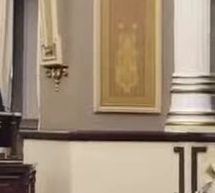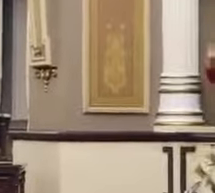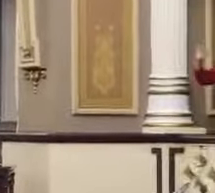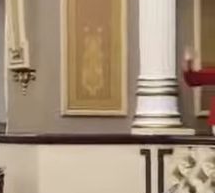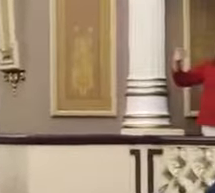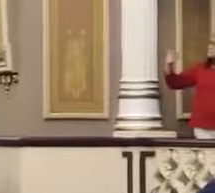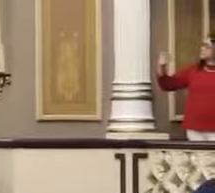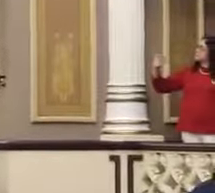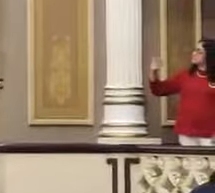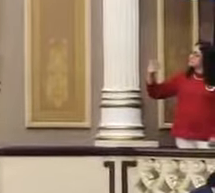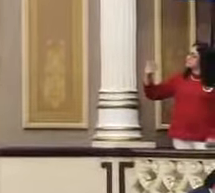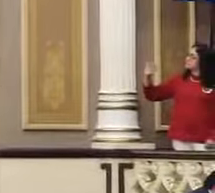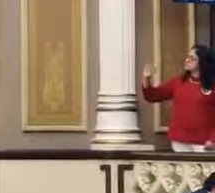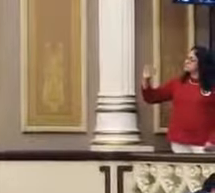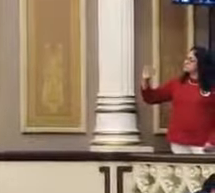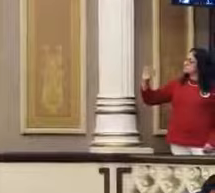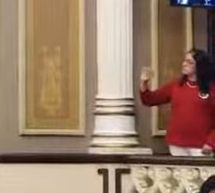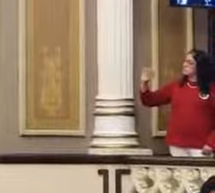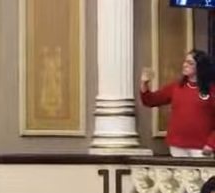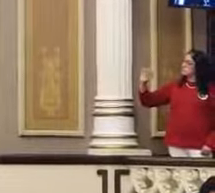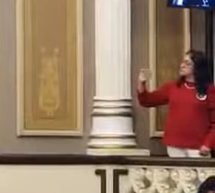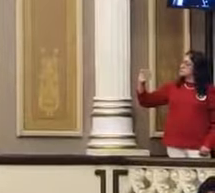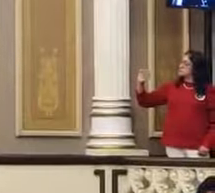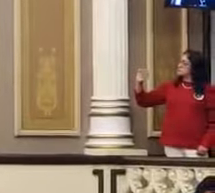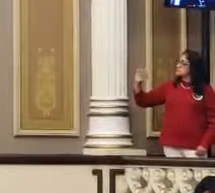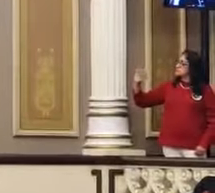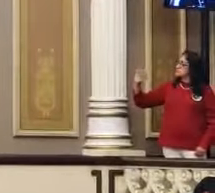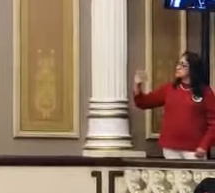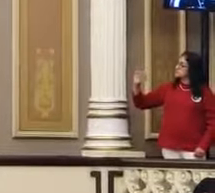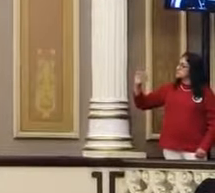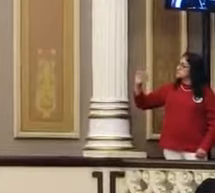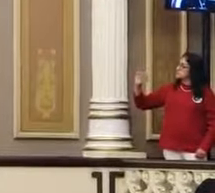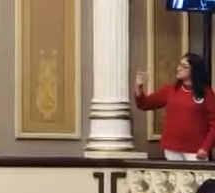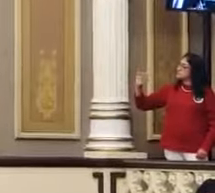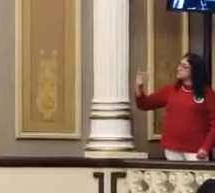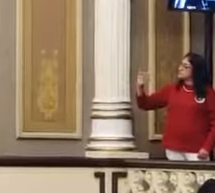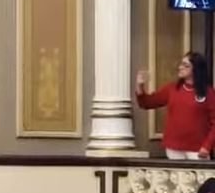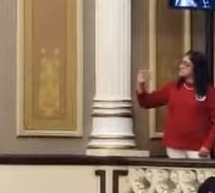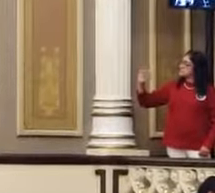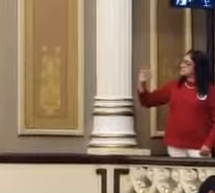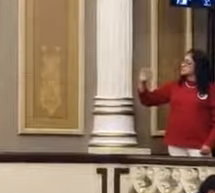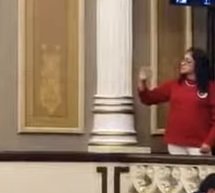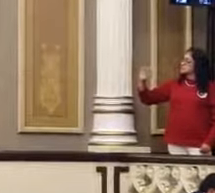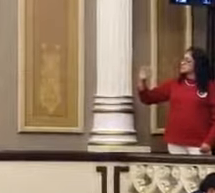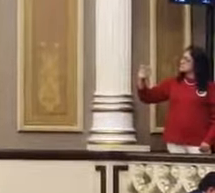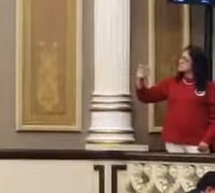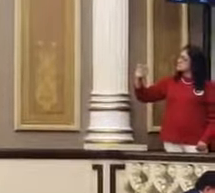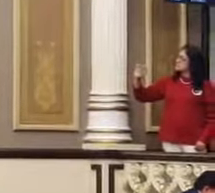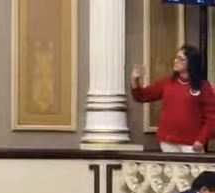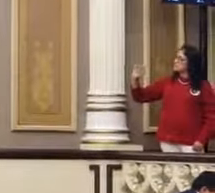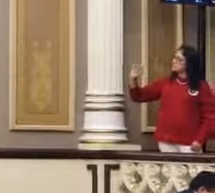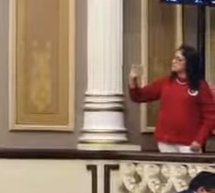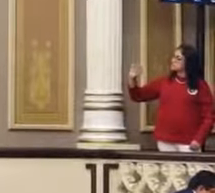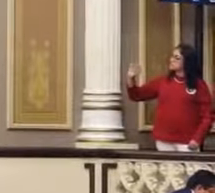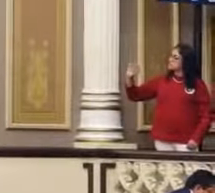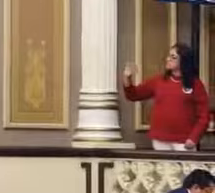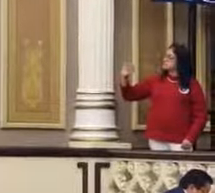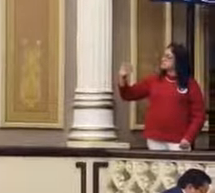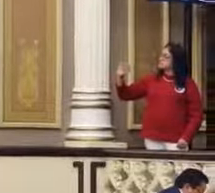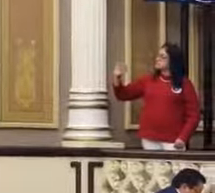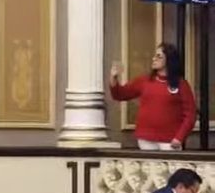que genere equilibrios, que honre la representación popular y se independice del poder